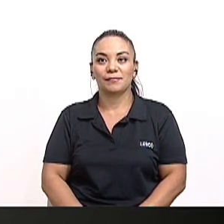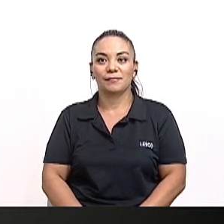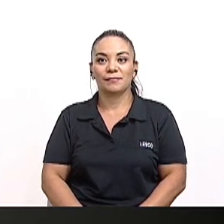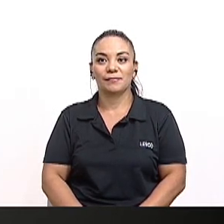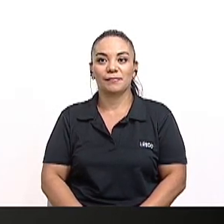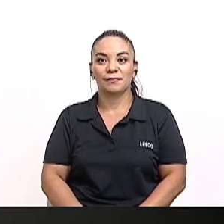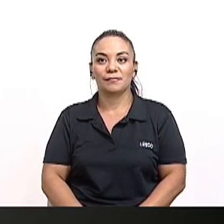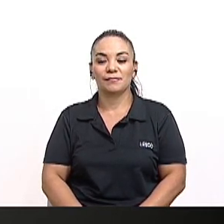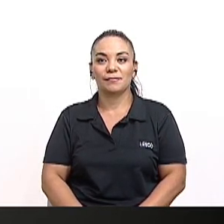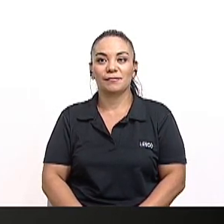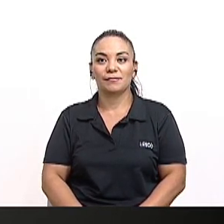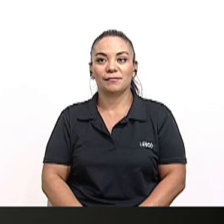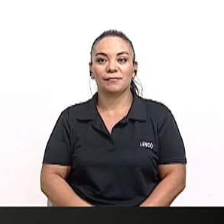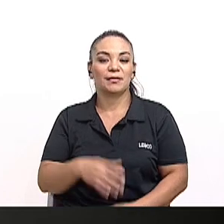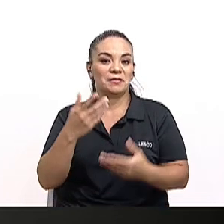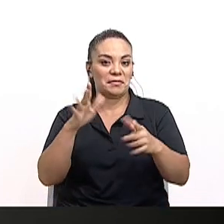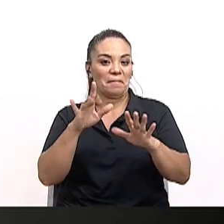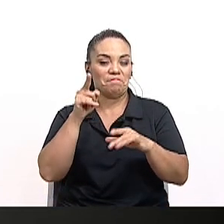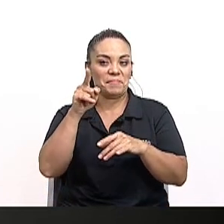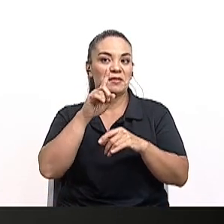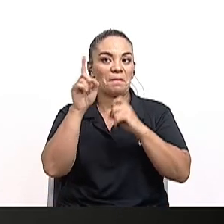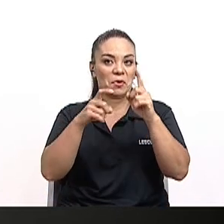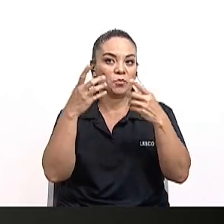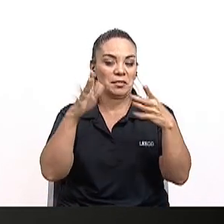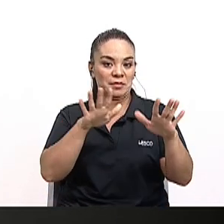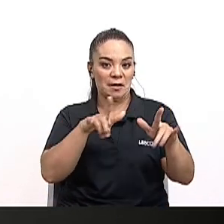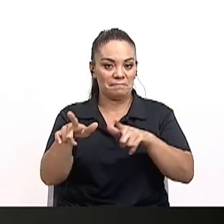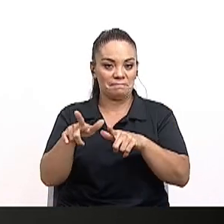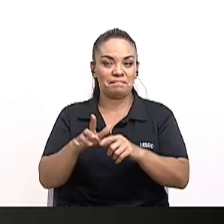Dice, esta ya salió, vamos a girarla de nuevo.